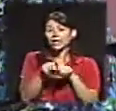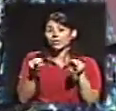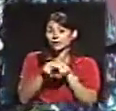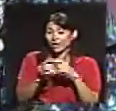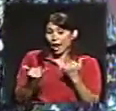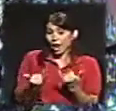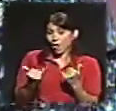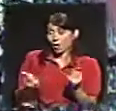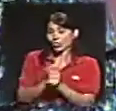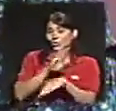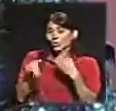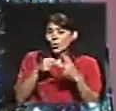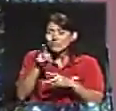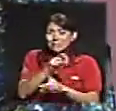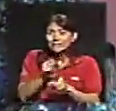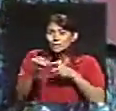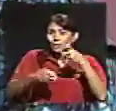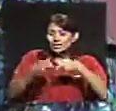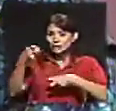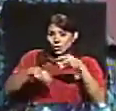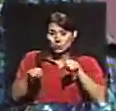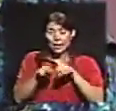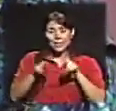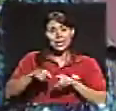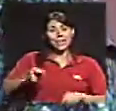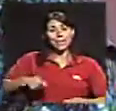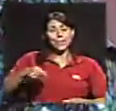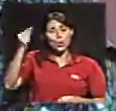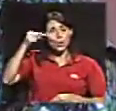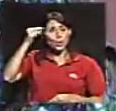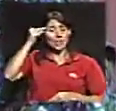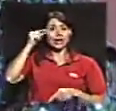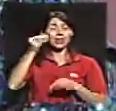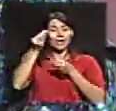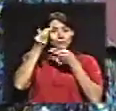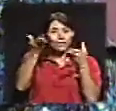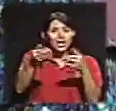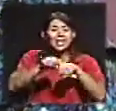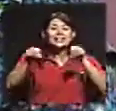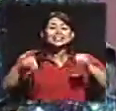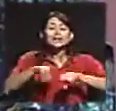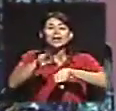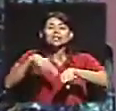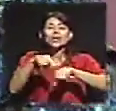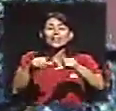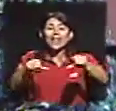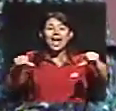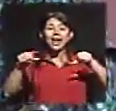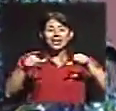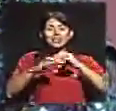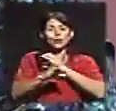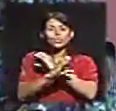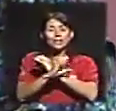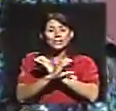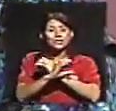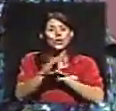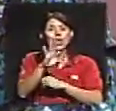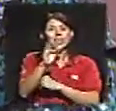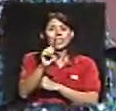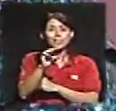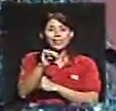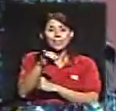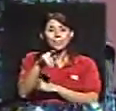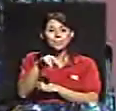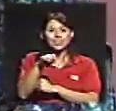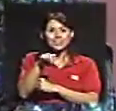esta problemática y a razón del informe de la Procuraduría, el Sistema Nacional de Áreas de Conservación, Tempisque y el Área Nacional